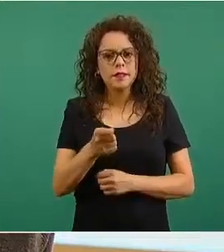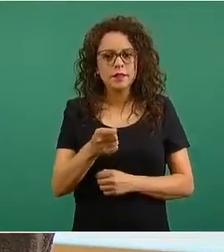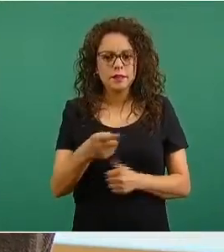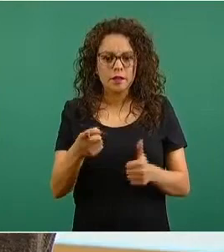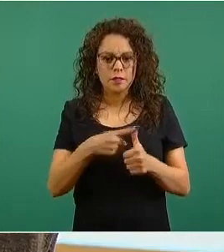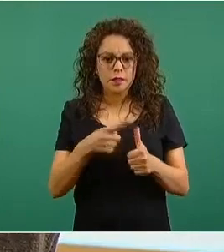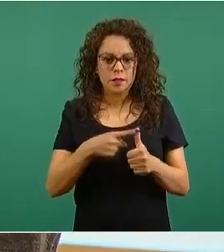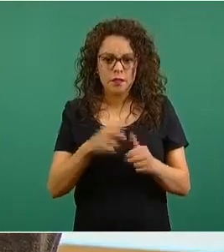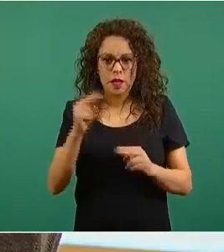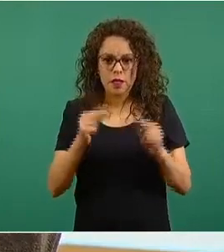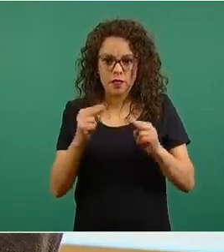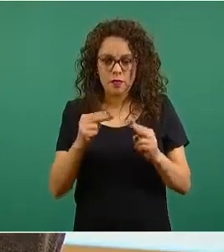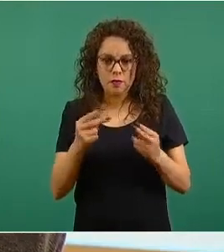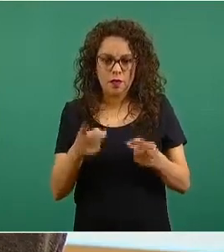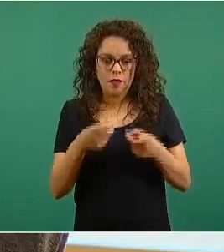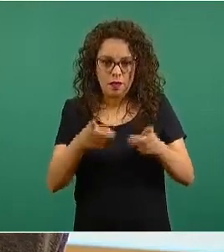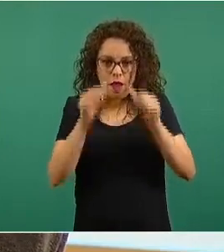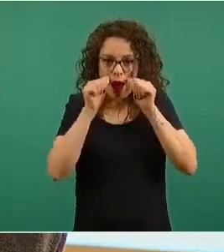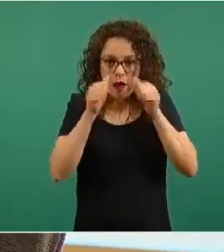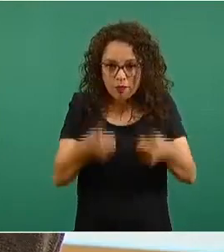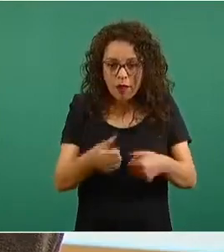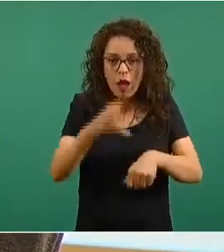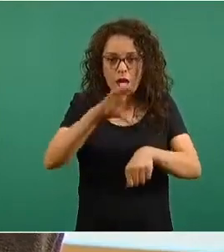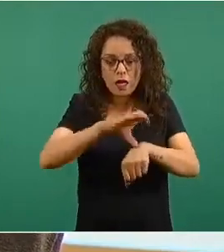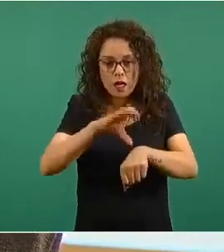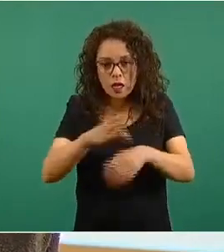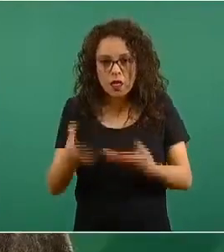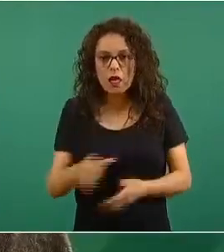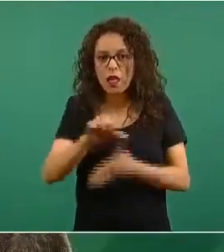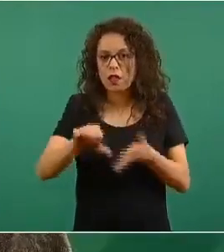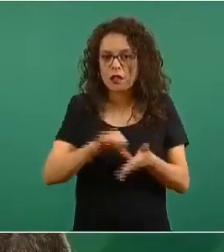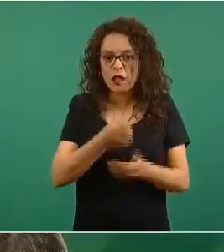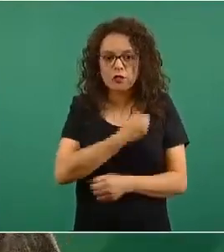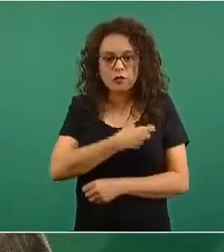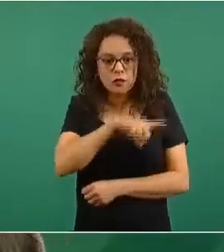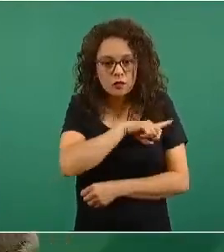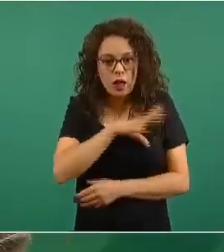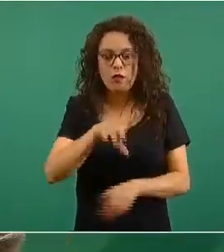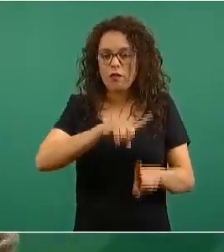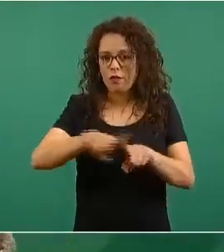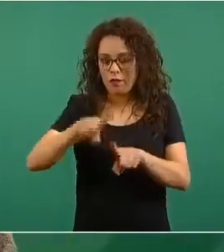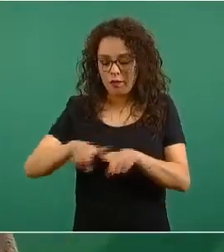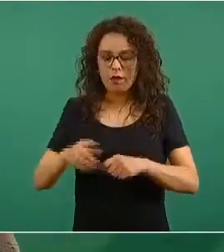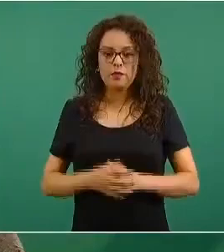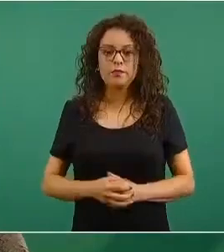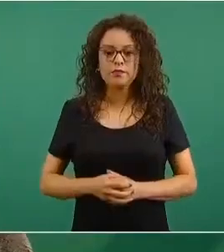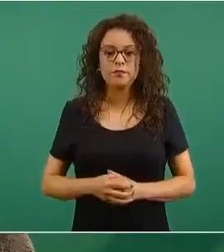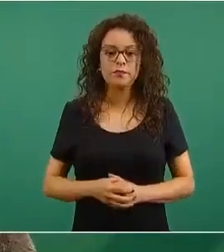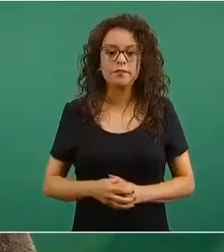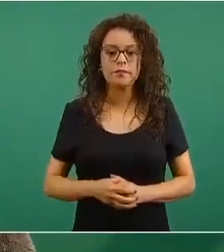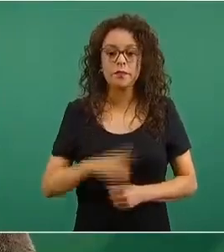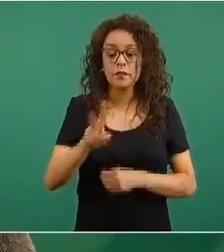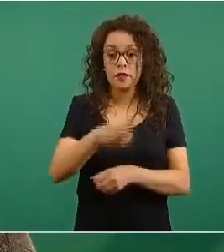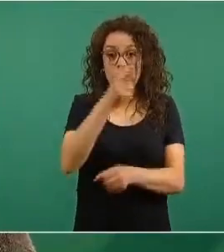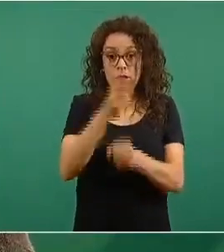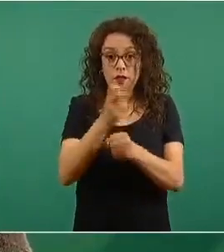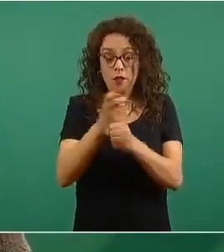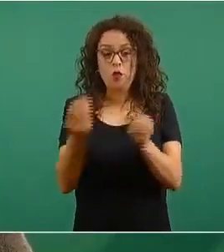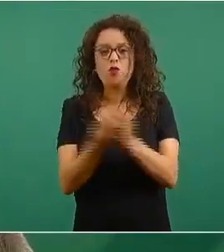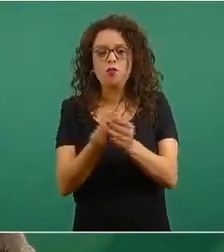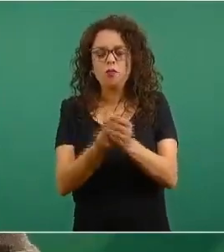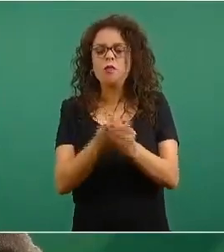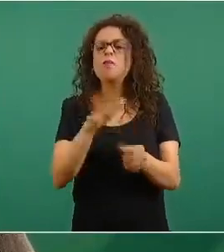nivel de atención, los centros de salud, las unidades médicas rurales, las unidades de medicina familiar. Tenemos un segundo tipo que